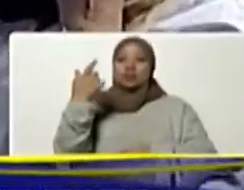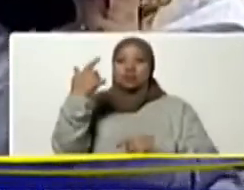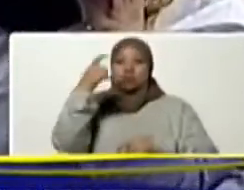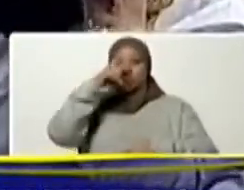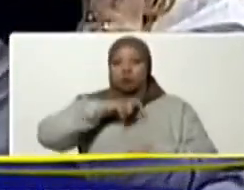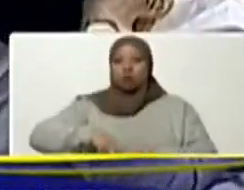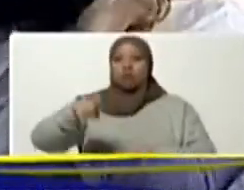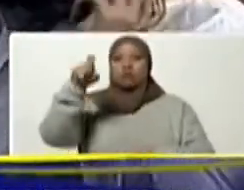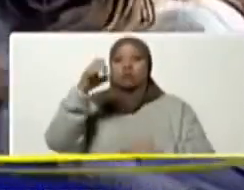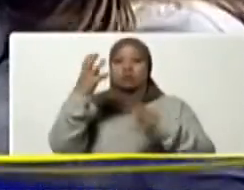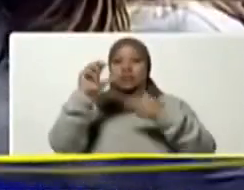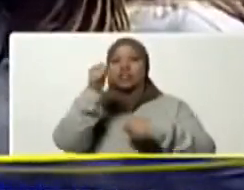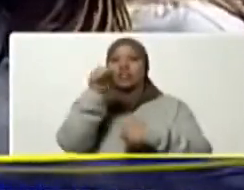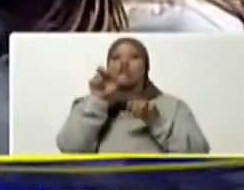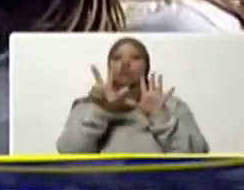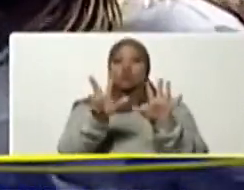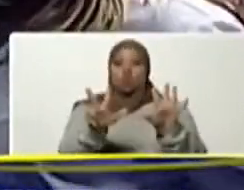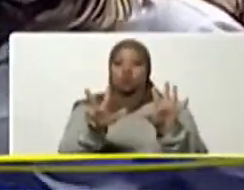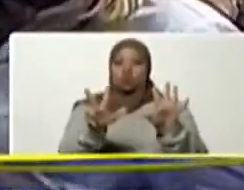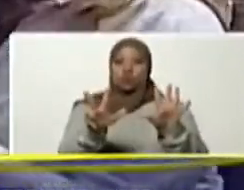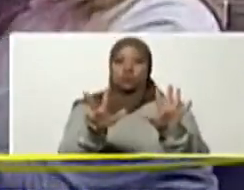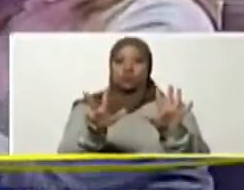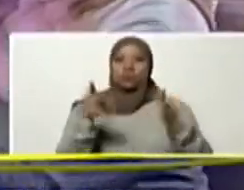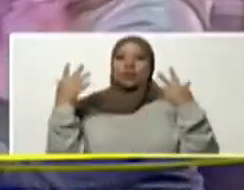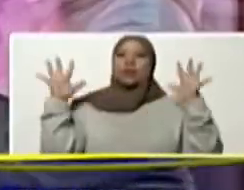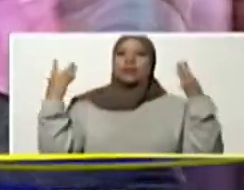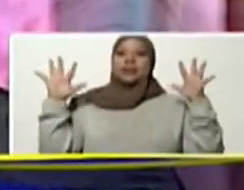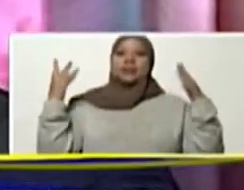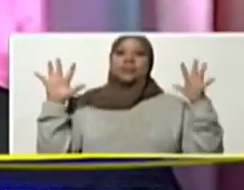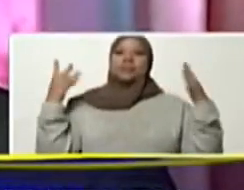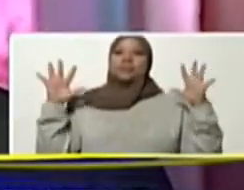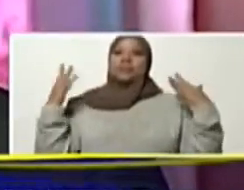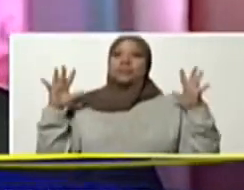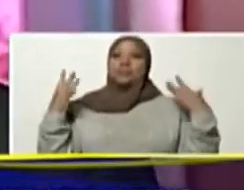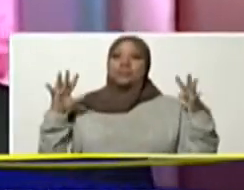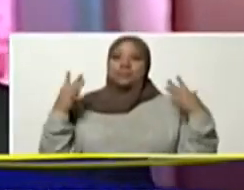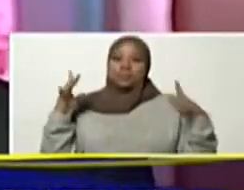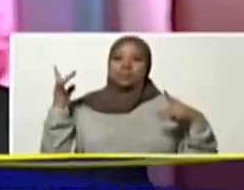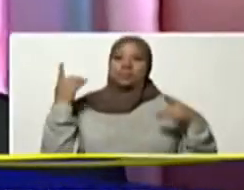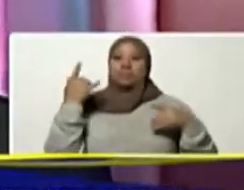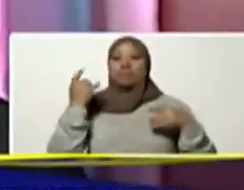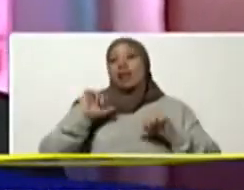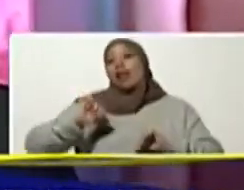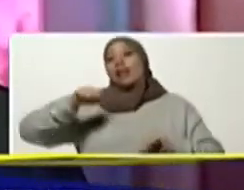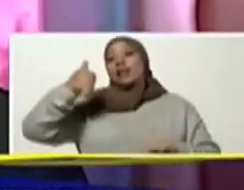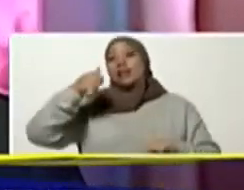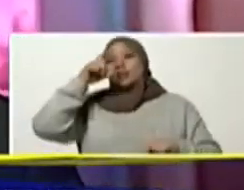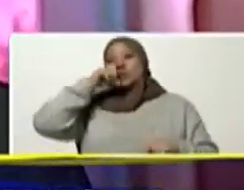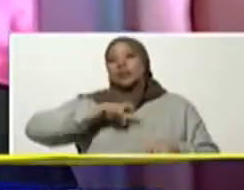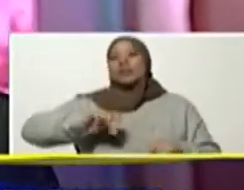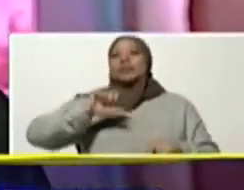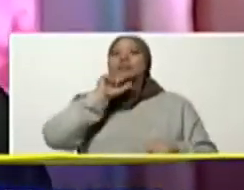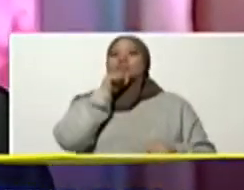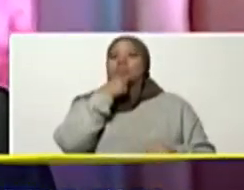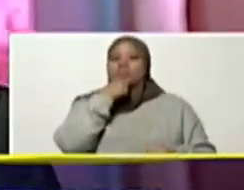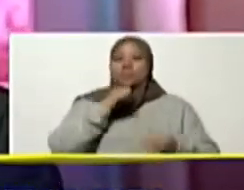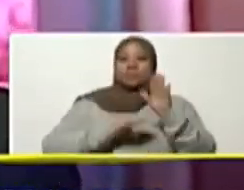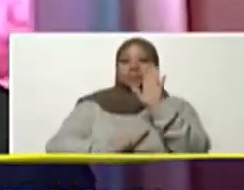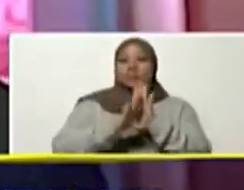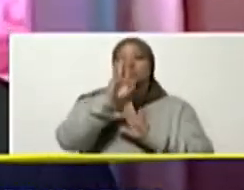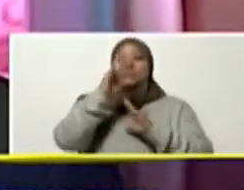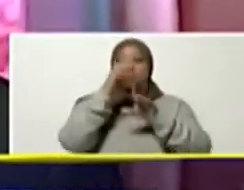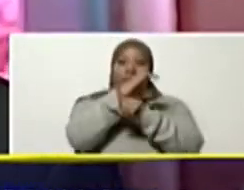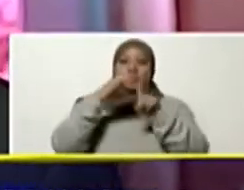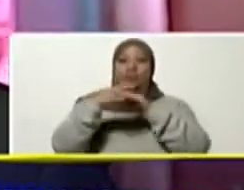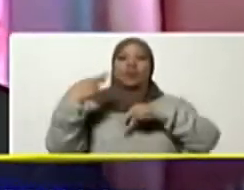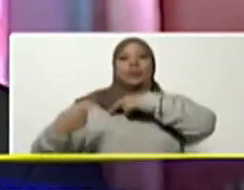edición número 18. Llega a la mayoría de edad esta hermosa creación cultural de